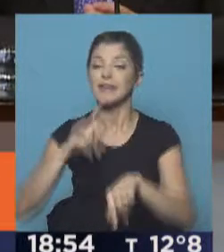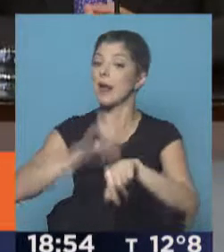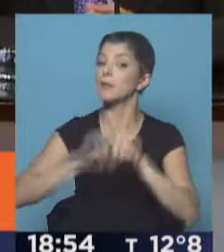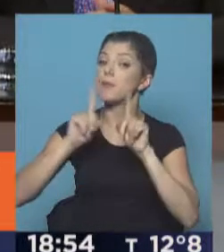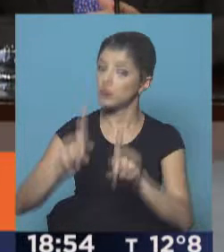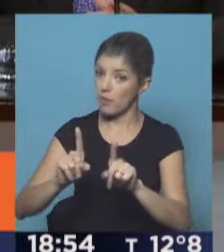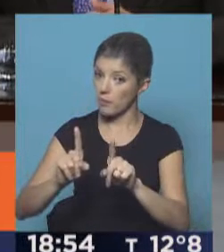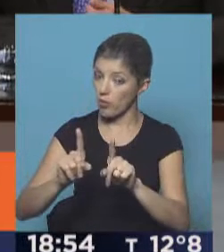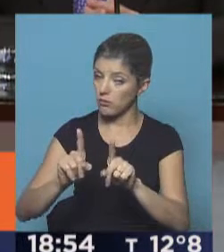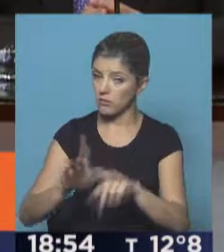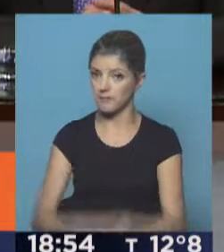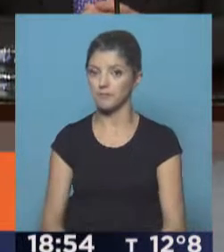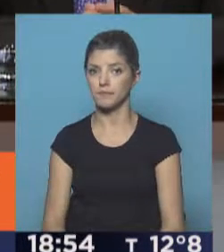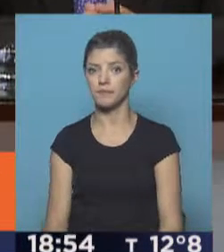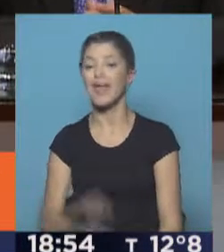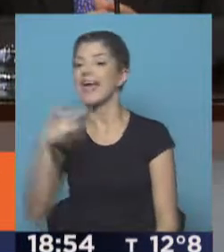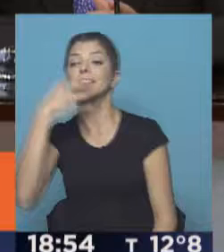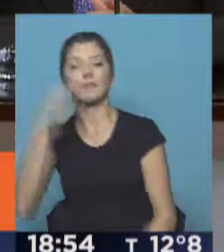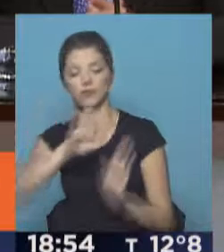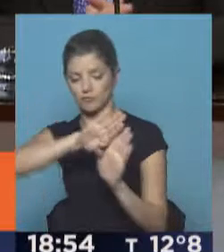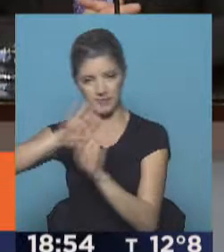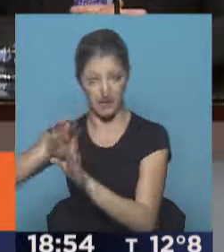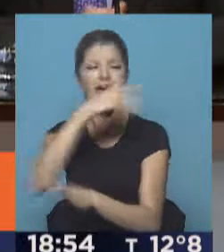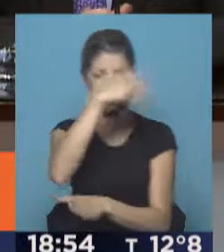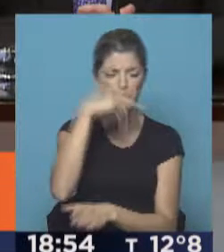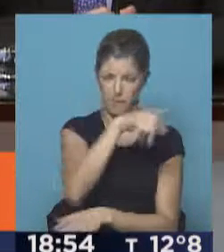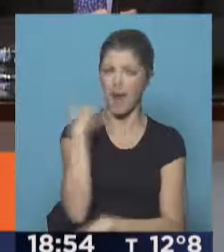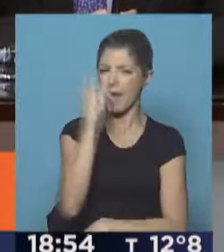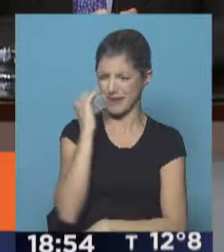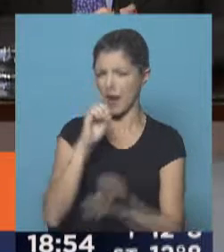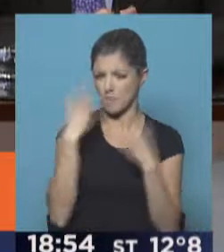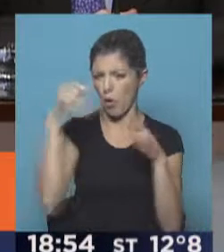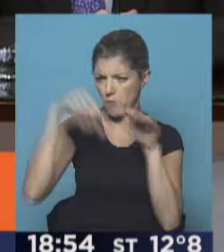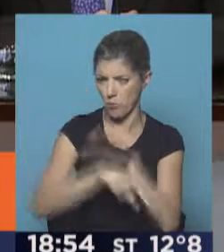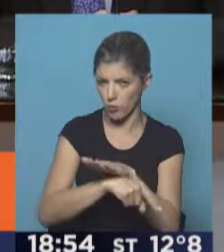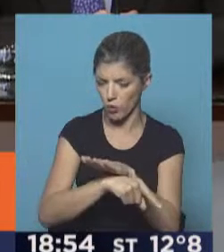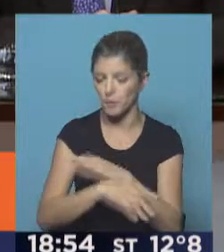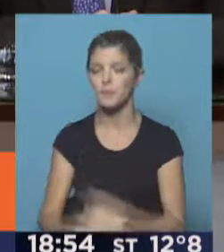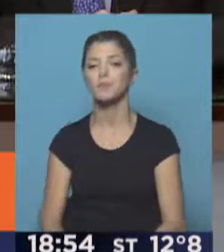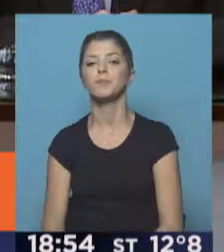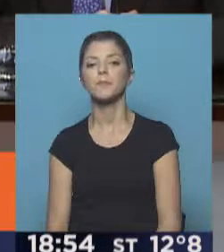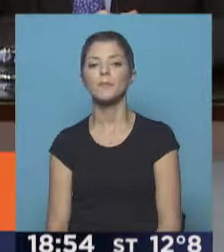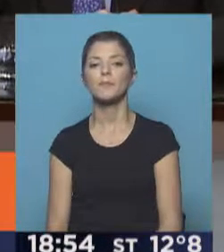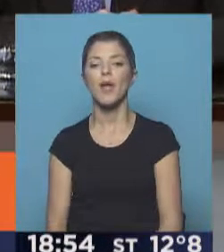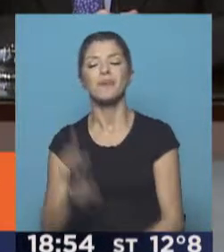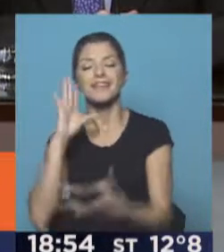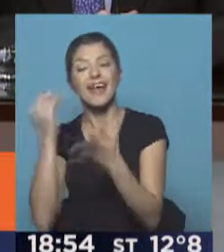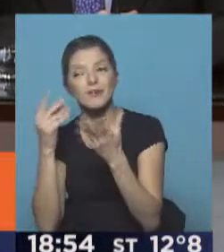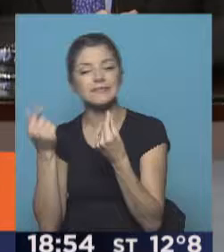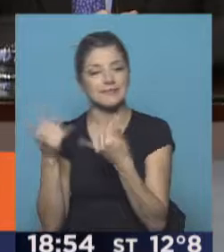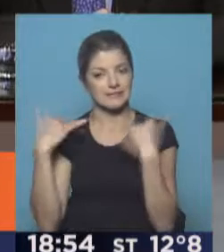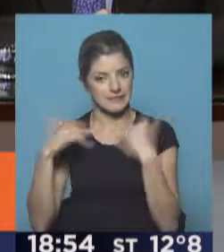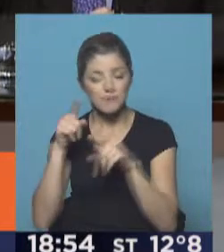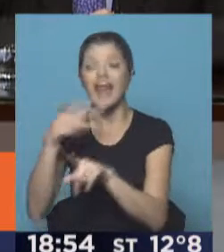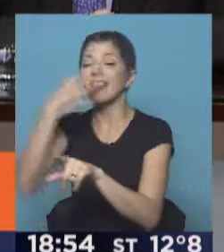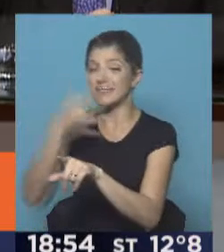se aplique justamente ese fallo, después Germán lo puede explicar más en detalle, ya que tiene un componente muy delicado, que es que el fallo